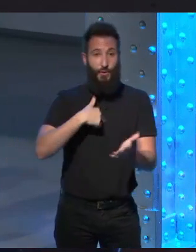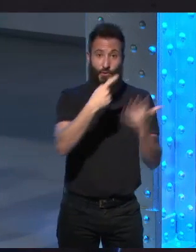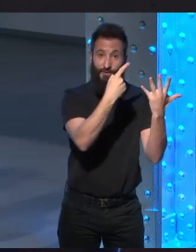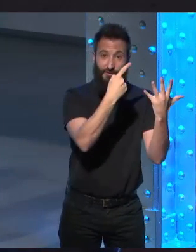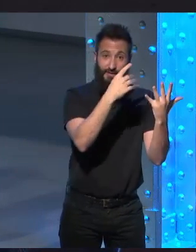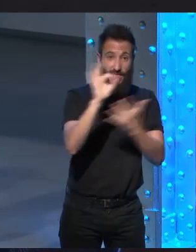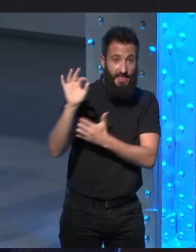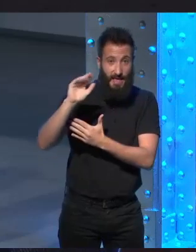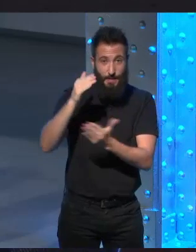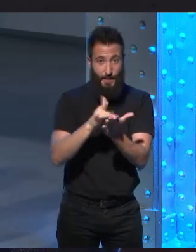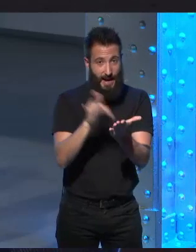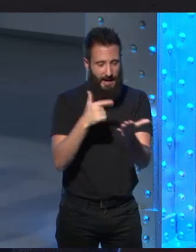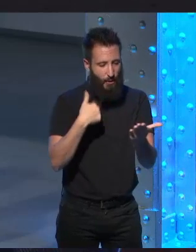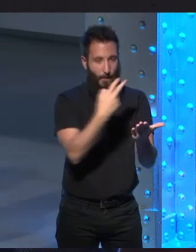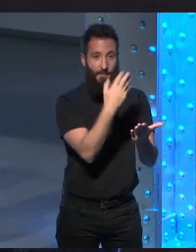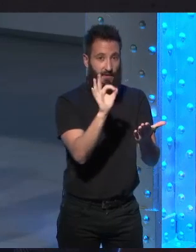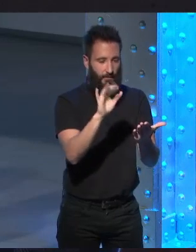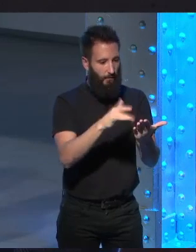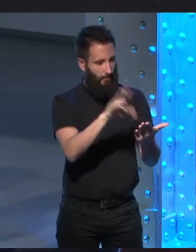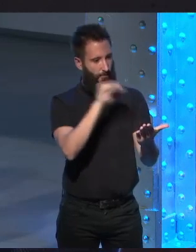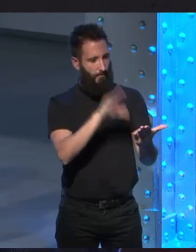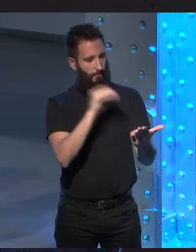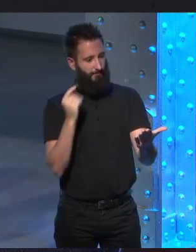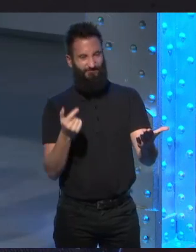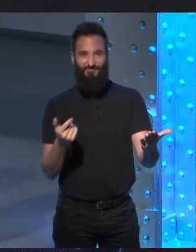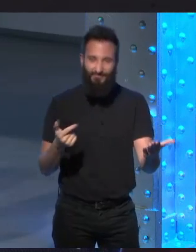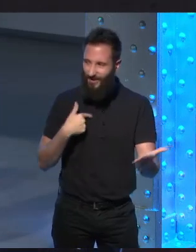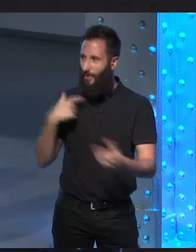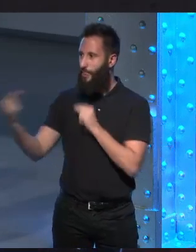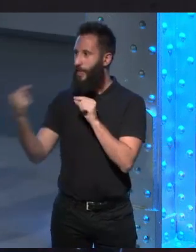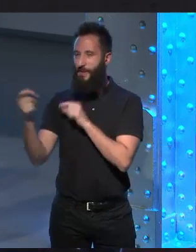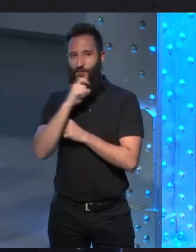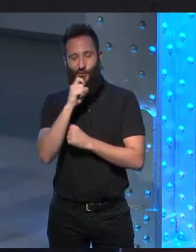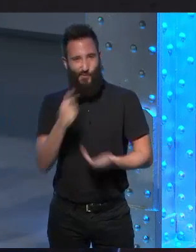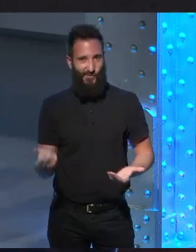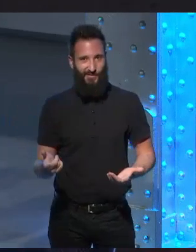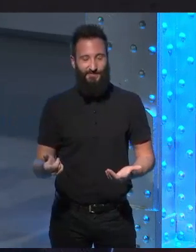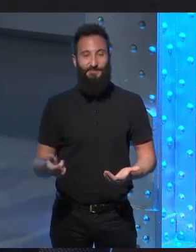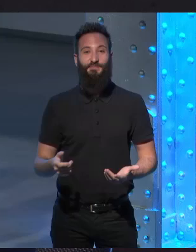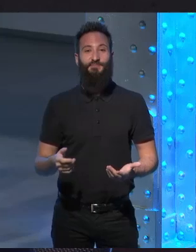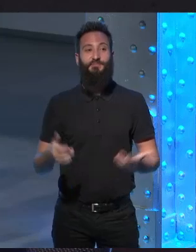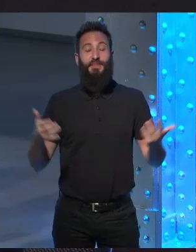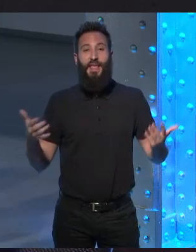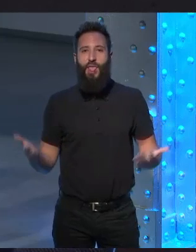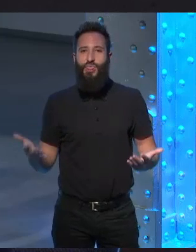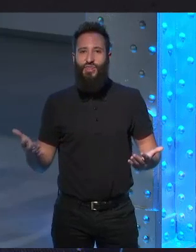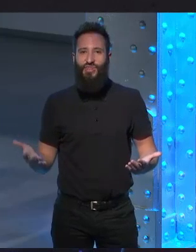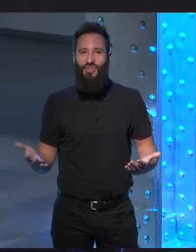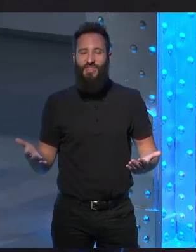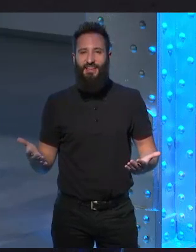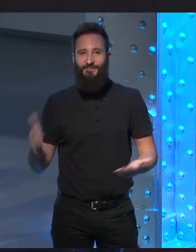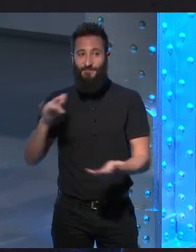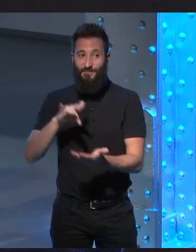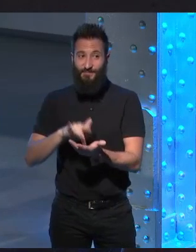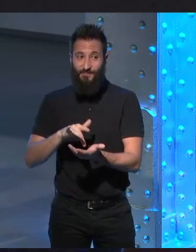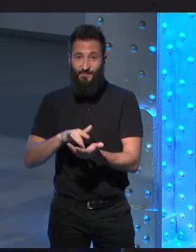con este pobre hombre? He decidido no decirle nada, a ver si se olvida. Bueno, pues entonces se me ha ocurrido un procedimiento